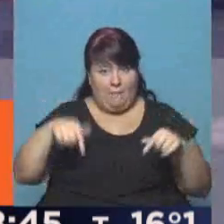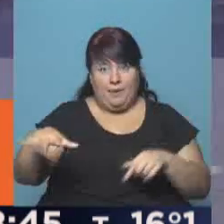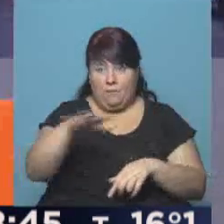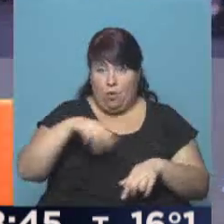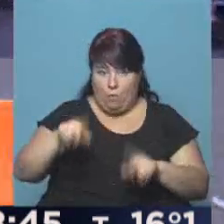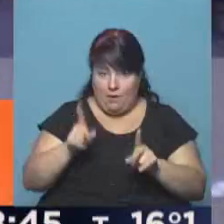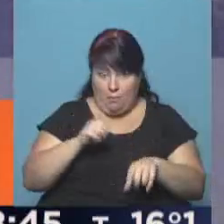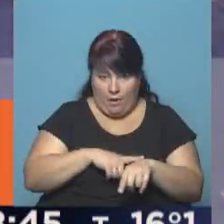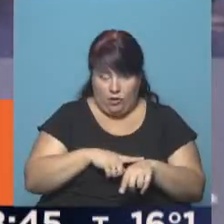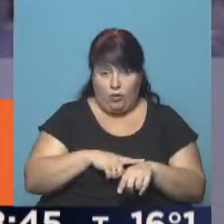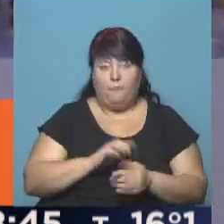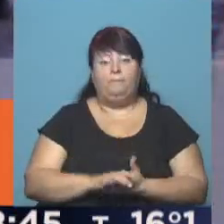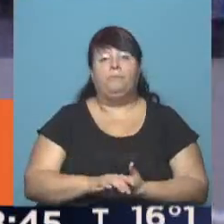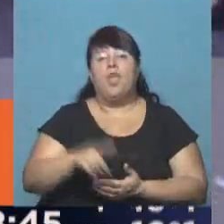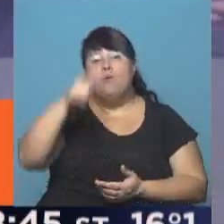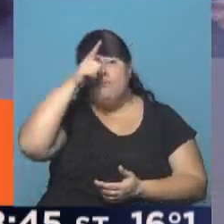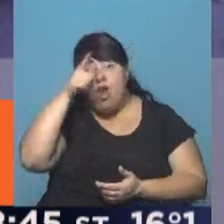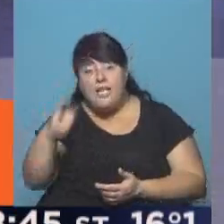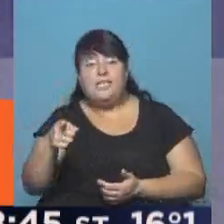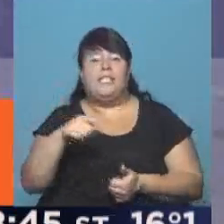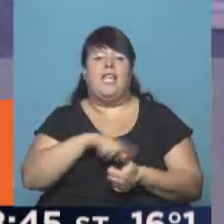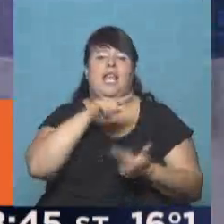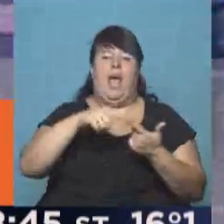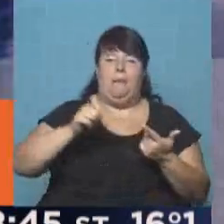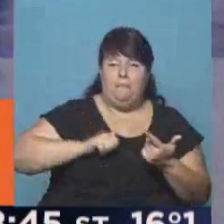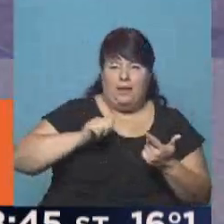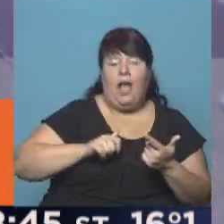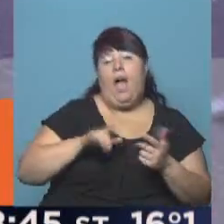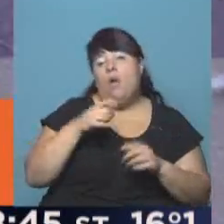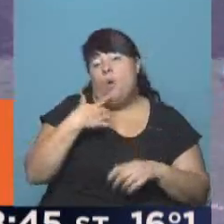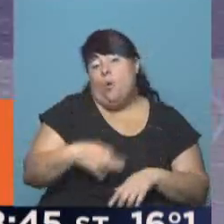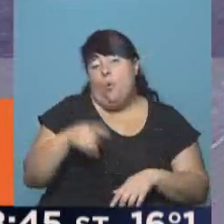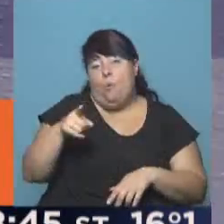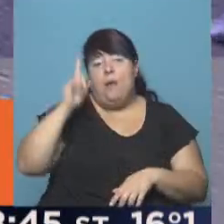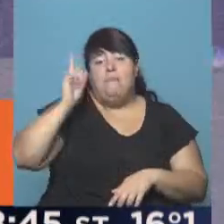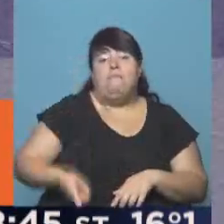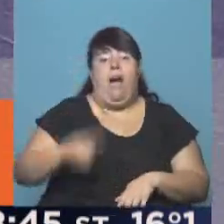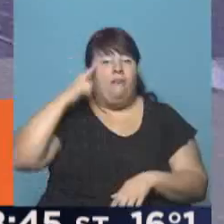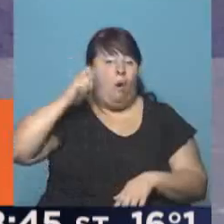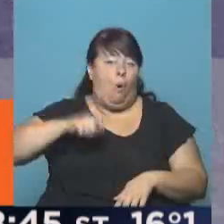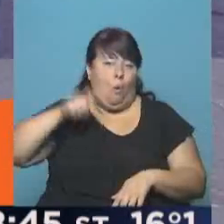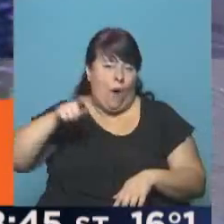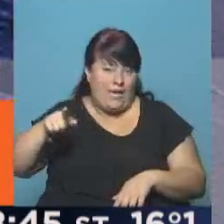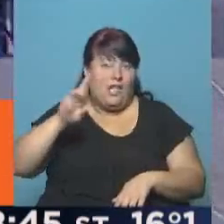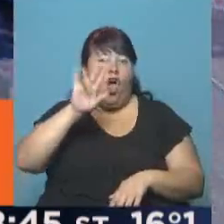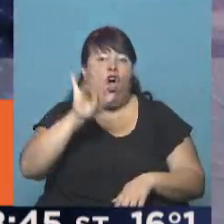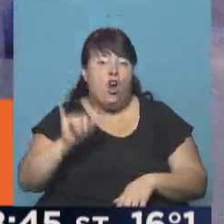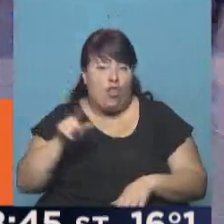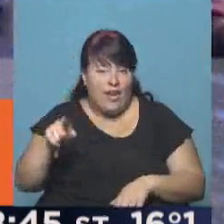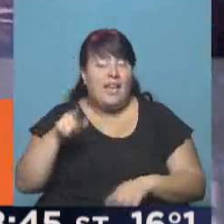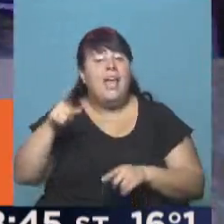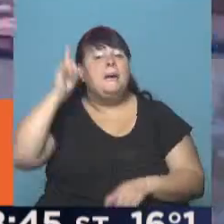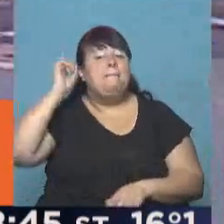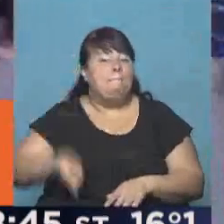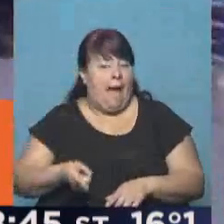este momento acá los oficiales de la policía los gendarmes cumpliendo con la orden de la jueza rodríguez mentasti que